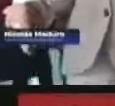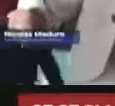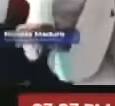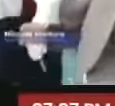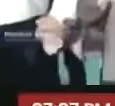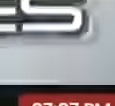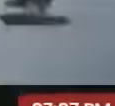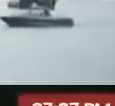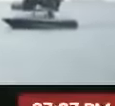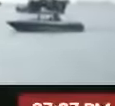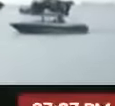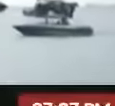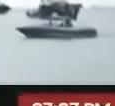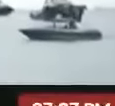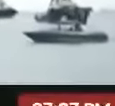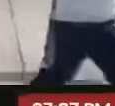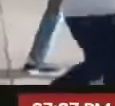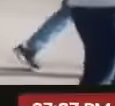Miércoles.